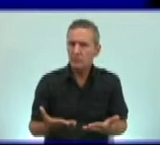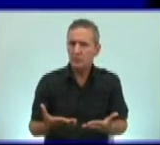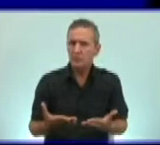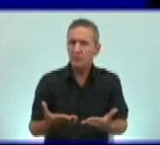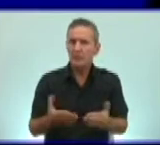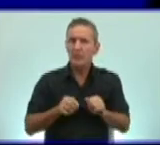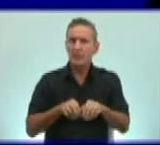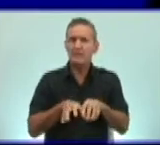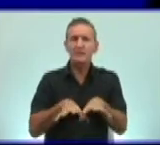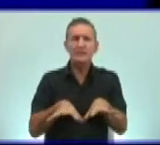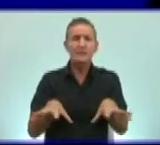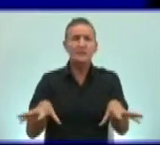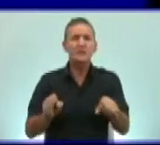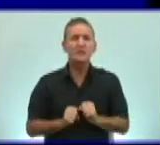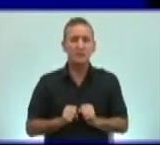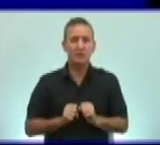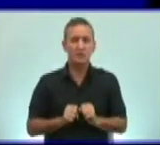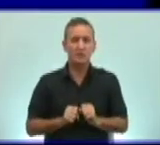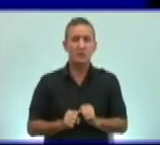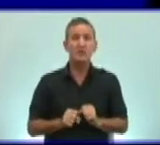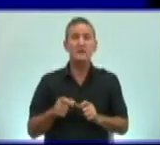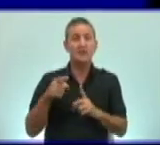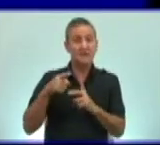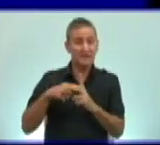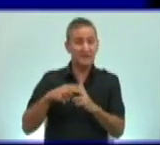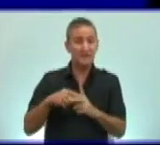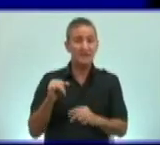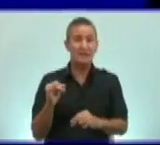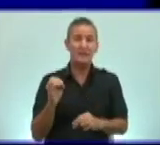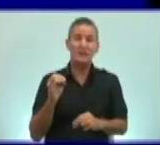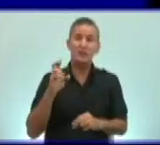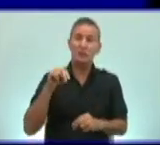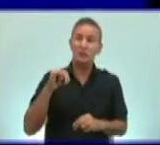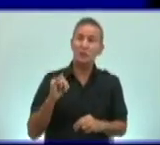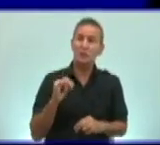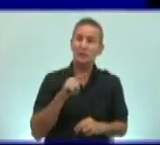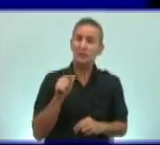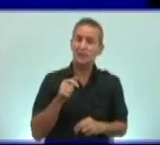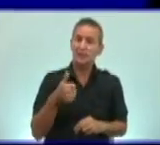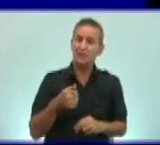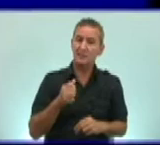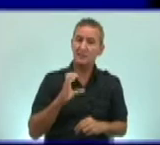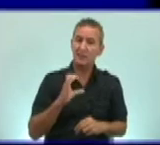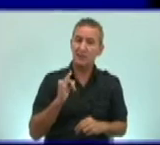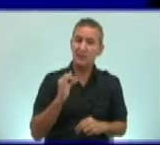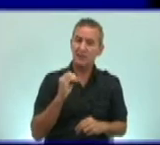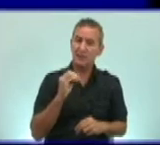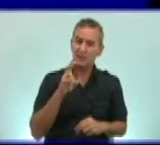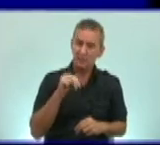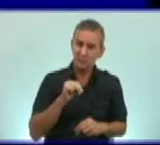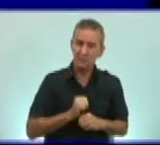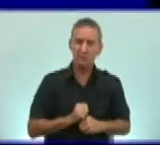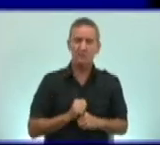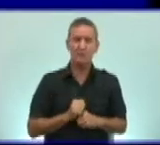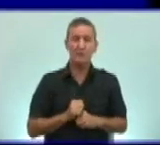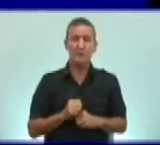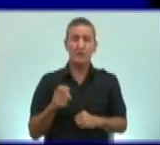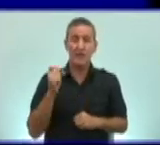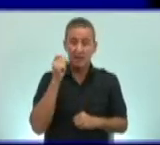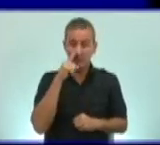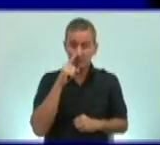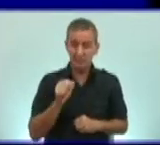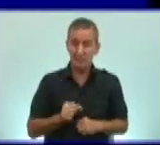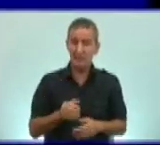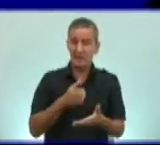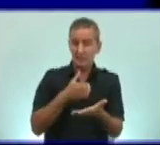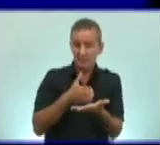disociación y de ionización. Ionización primero y después disociación. Y finalmente queda en el